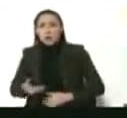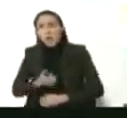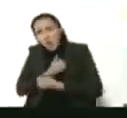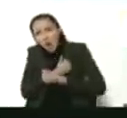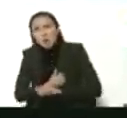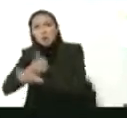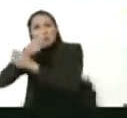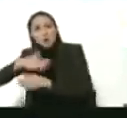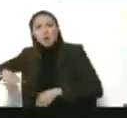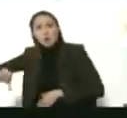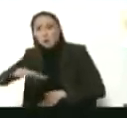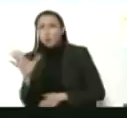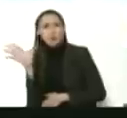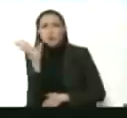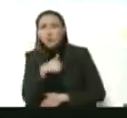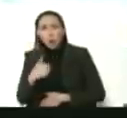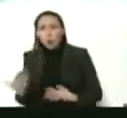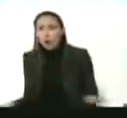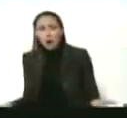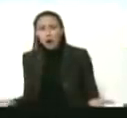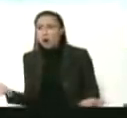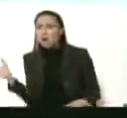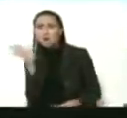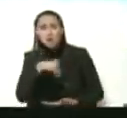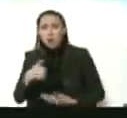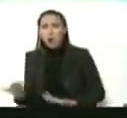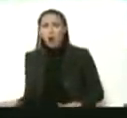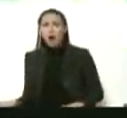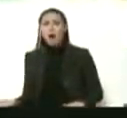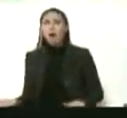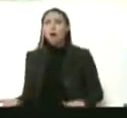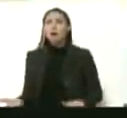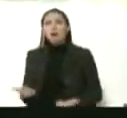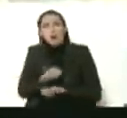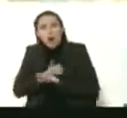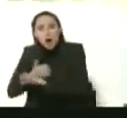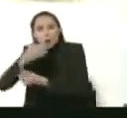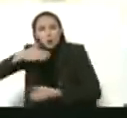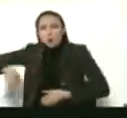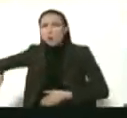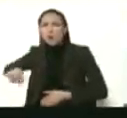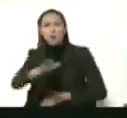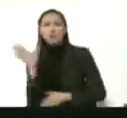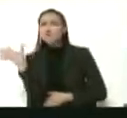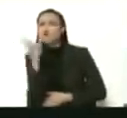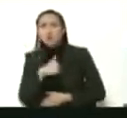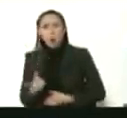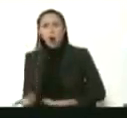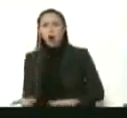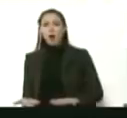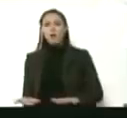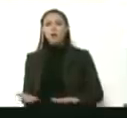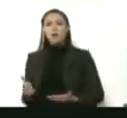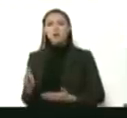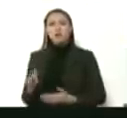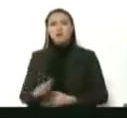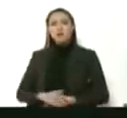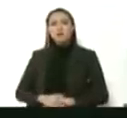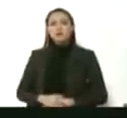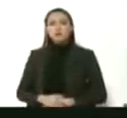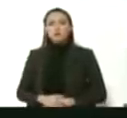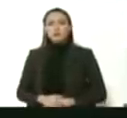la gente. La ausencia de amor por el pueblo, por la población.